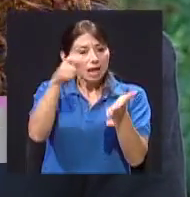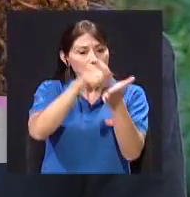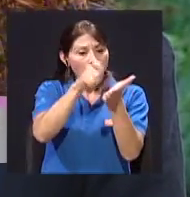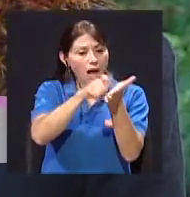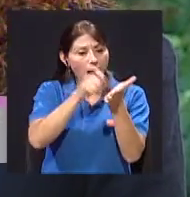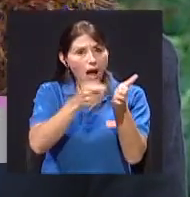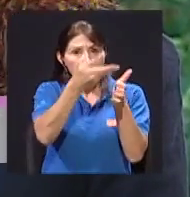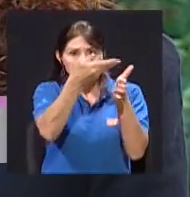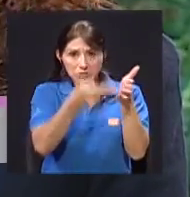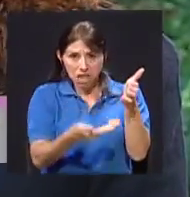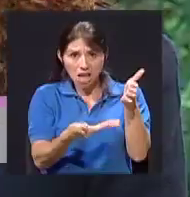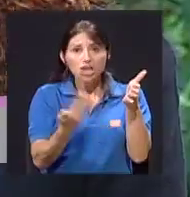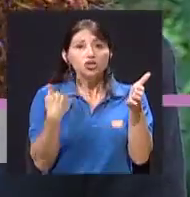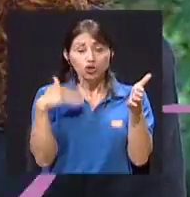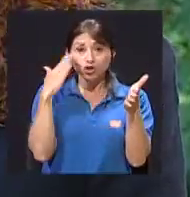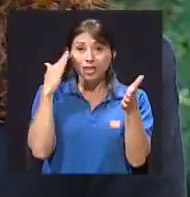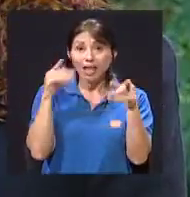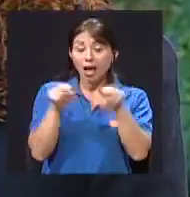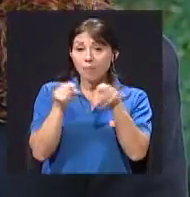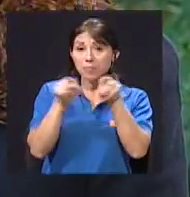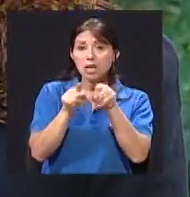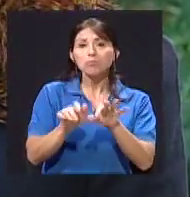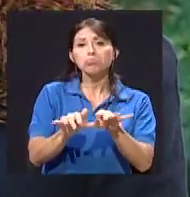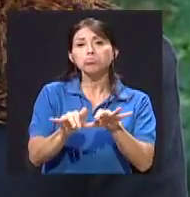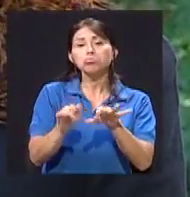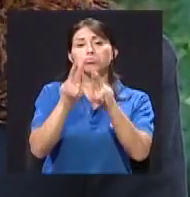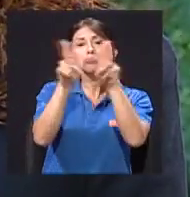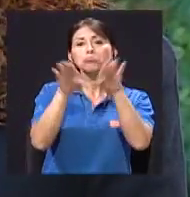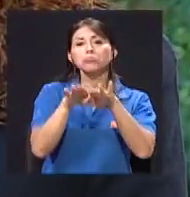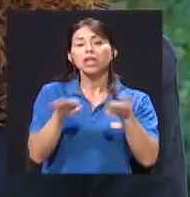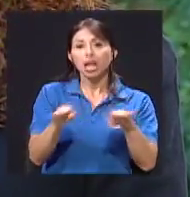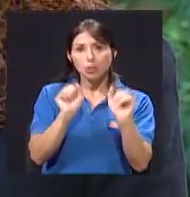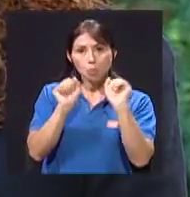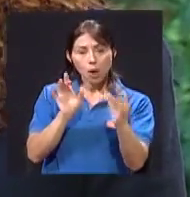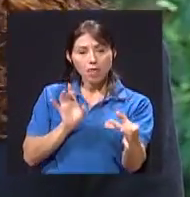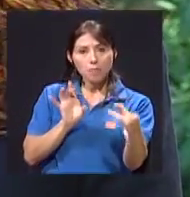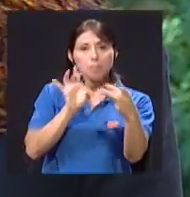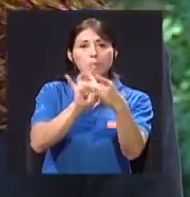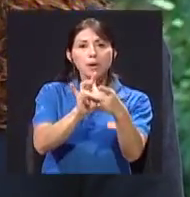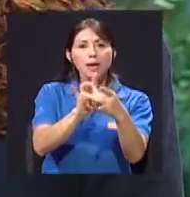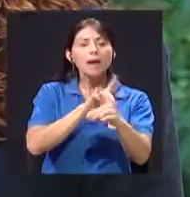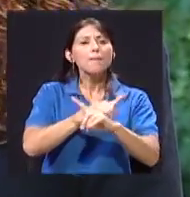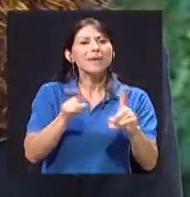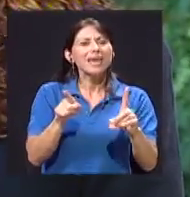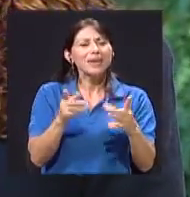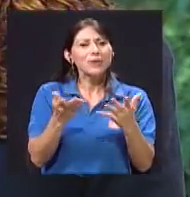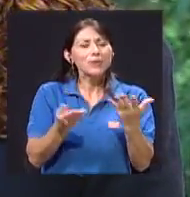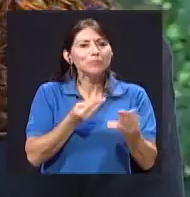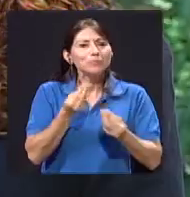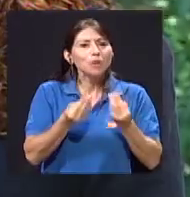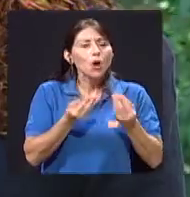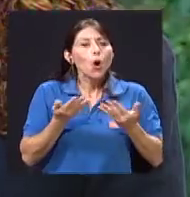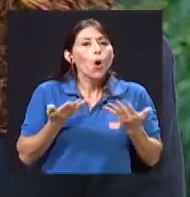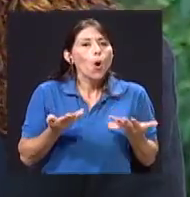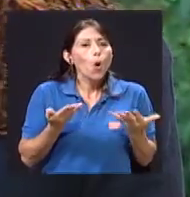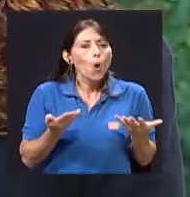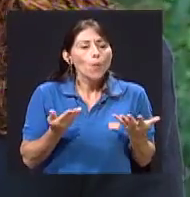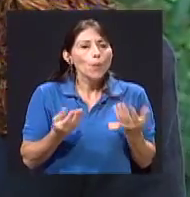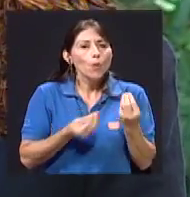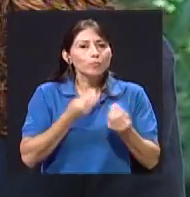Porque están escritas, yo sé que hay una página donde podrían accesar. Correcto. Pero ¿cómo socializar,